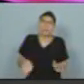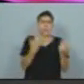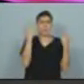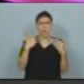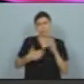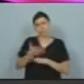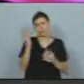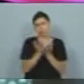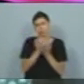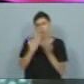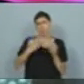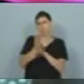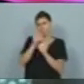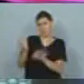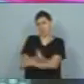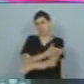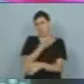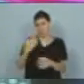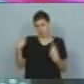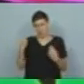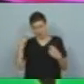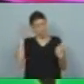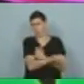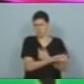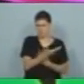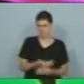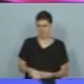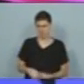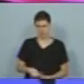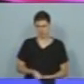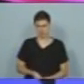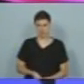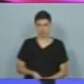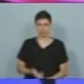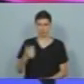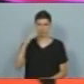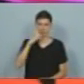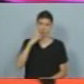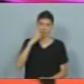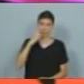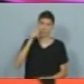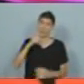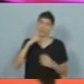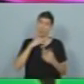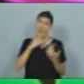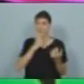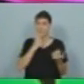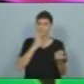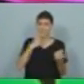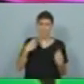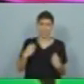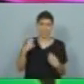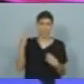Levantar que hubiera venido más temprano. ¿Qué hago? ¿Le pego un martillazo? Y como si las monerías de tamaño grandulón no bastaran, se le suma ahora